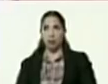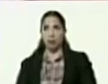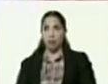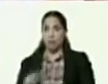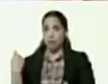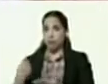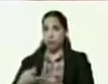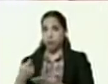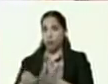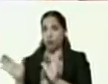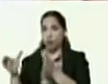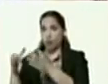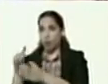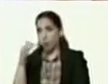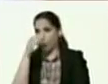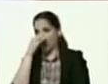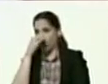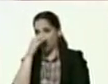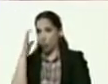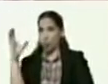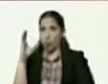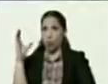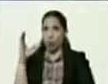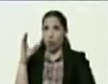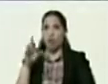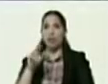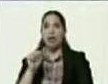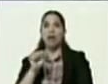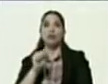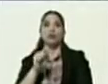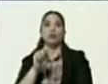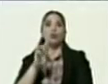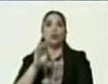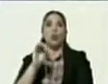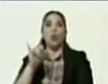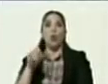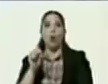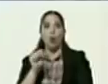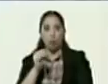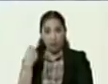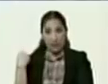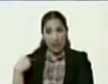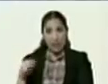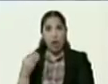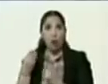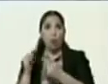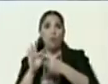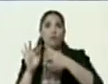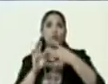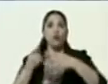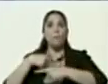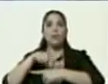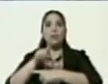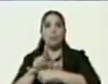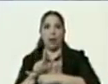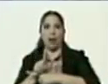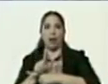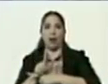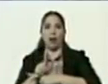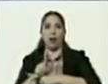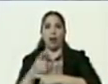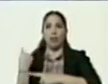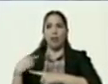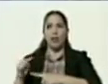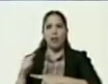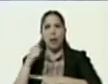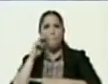grupo narco paramilitar, los racionales. Rastrojos, que tenía como función principal lo que tenía que